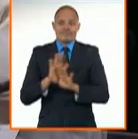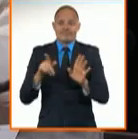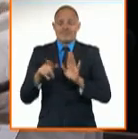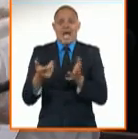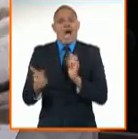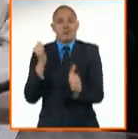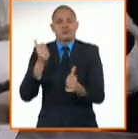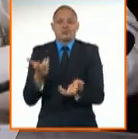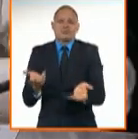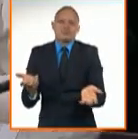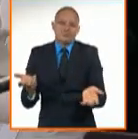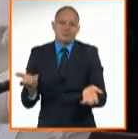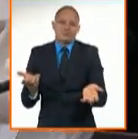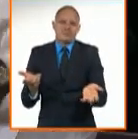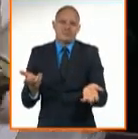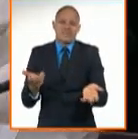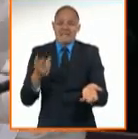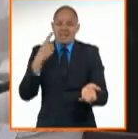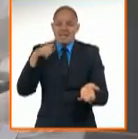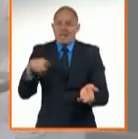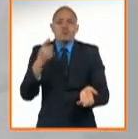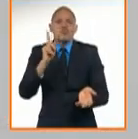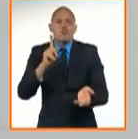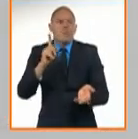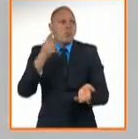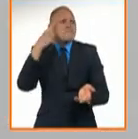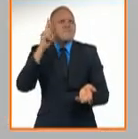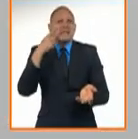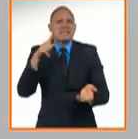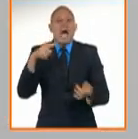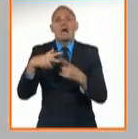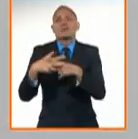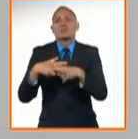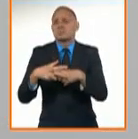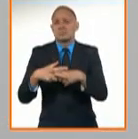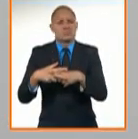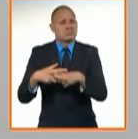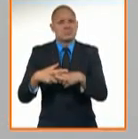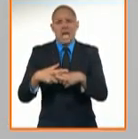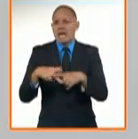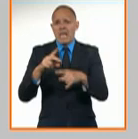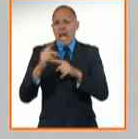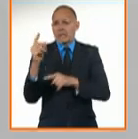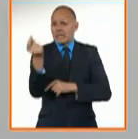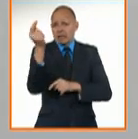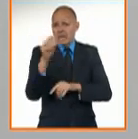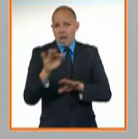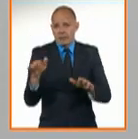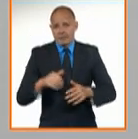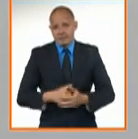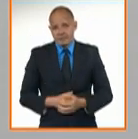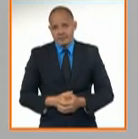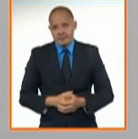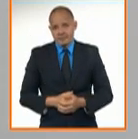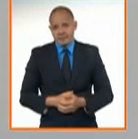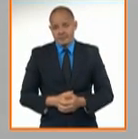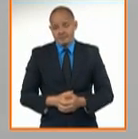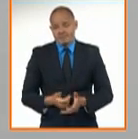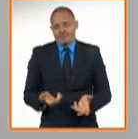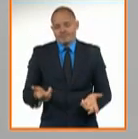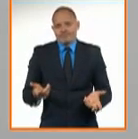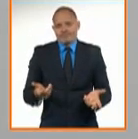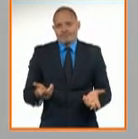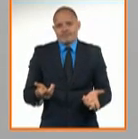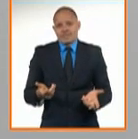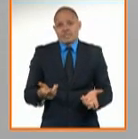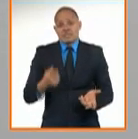son cosas que ocurren al instante y no te da tiempo entonces de hacer otra cosa que la energía